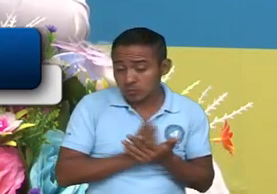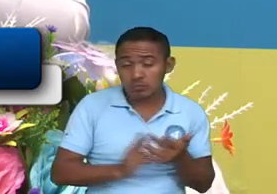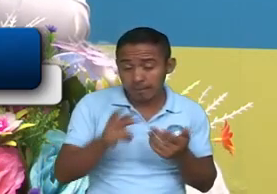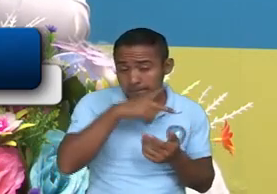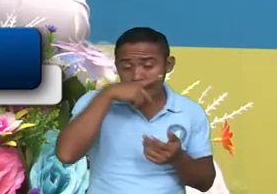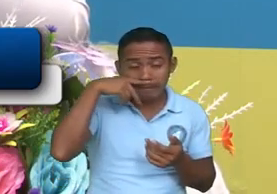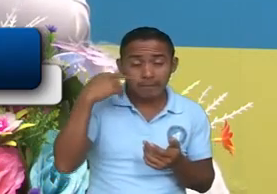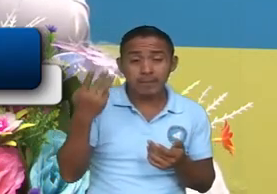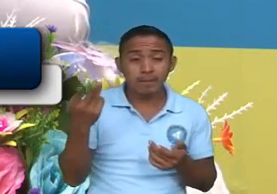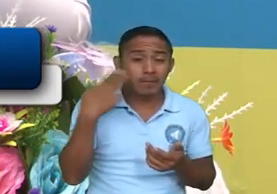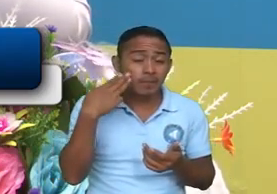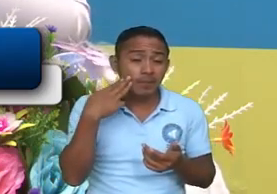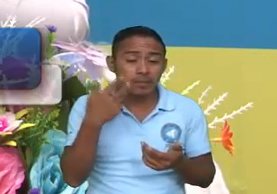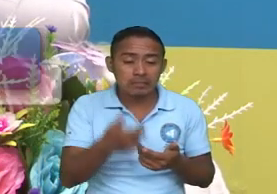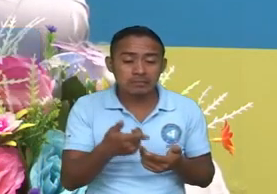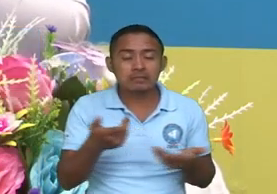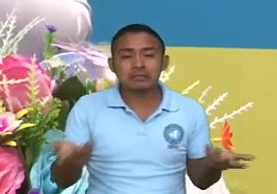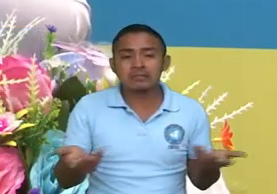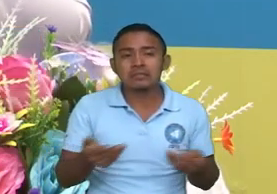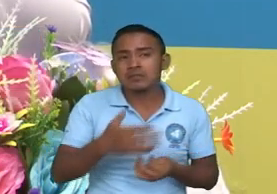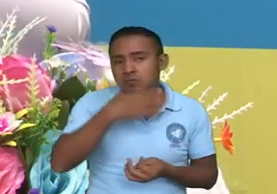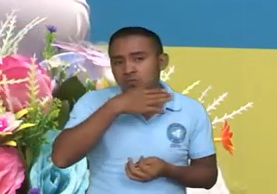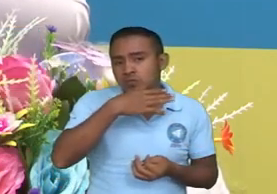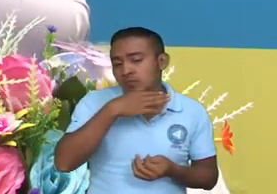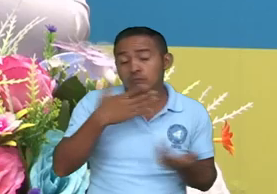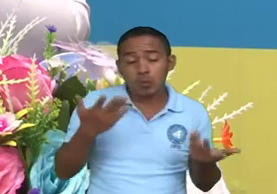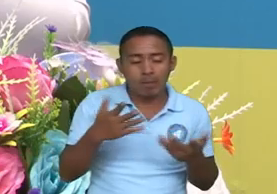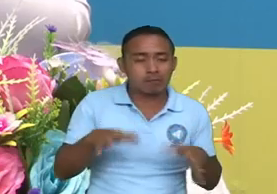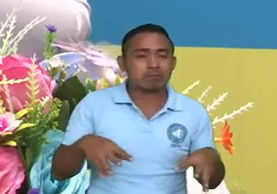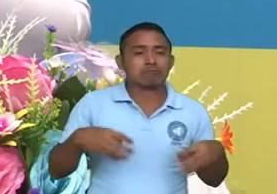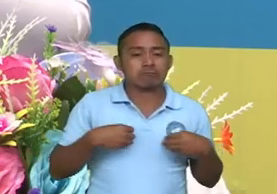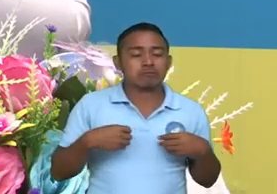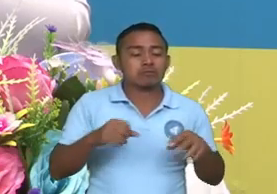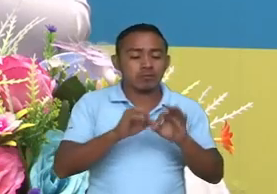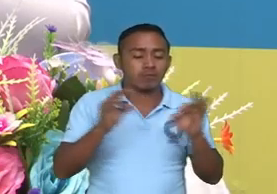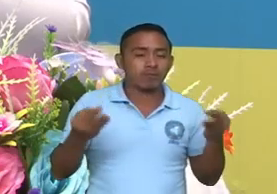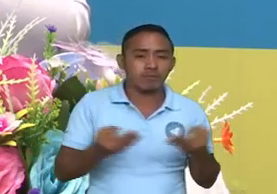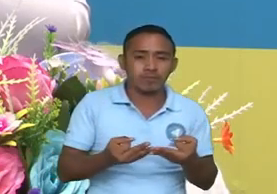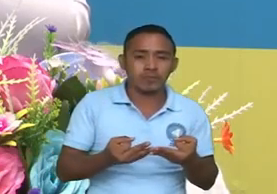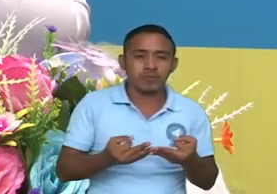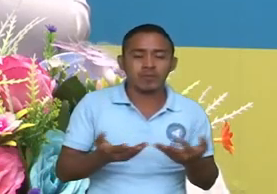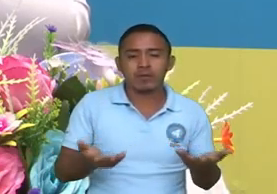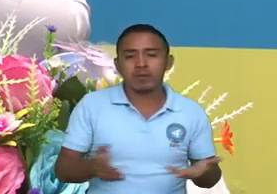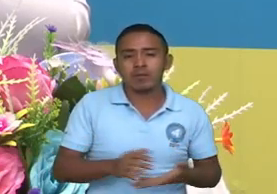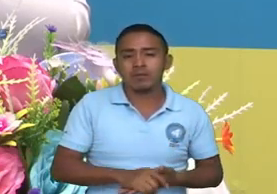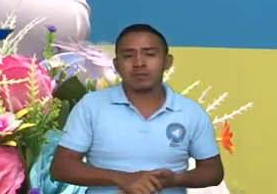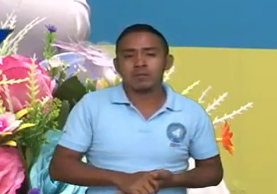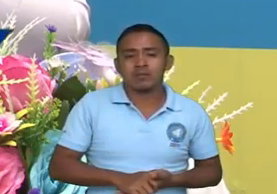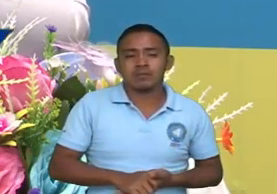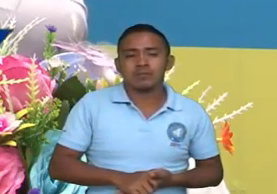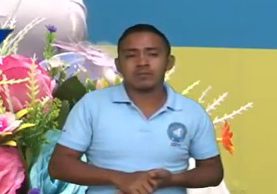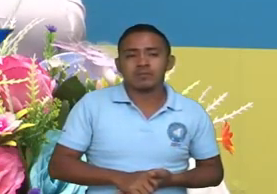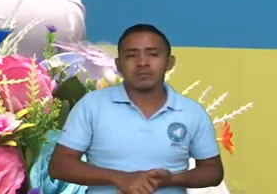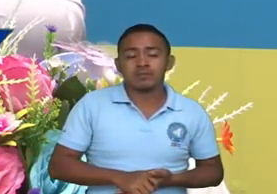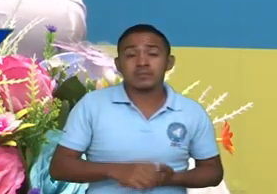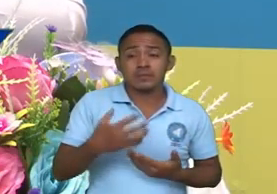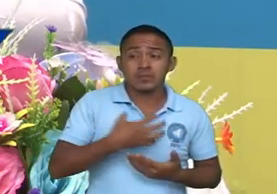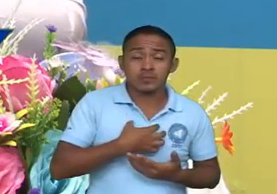al papá, a la mamá, para sobrellevar esta situación? Ok, en los casos que